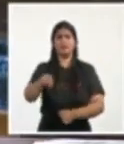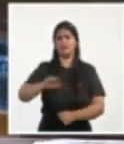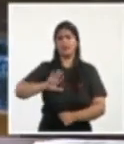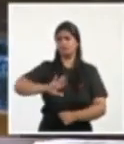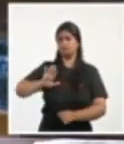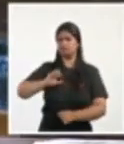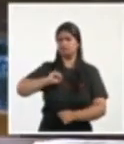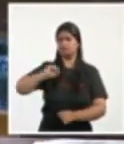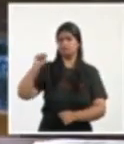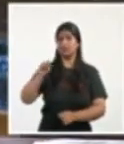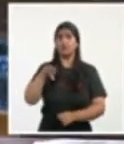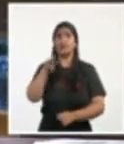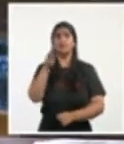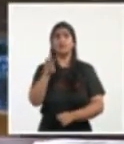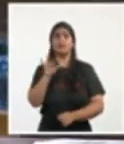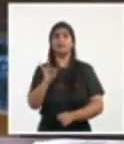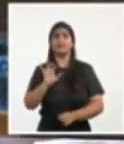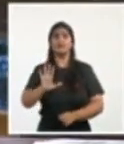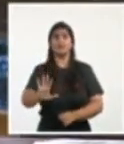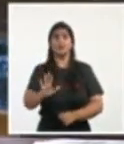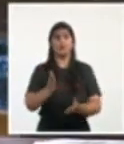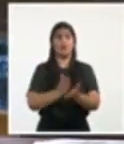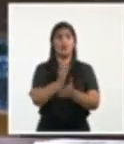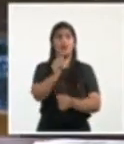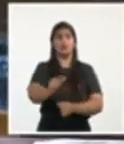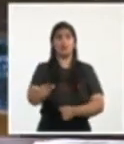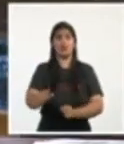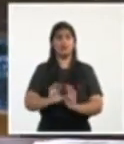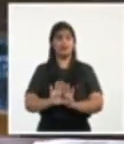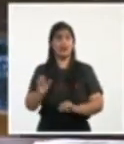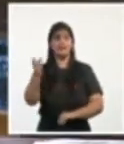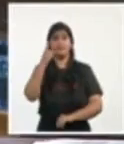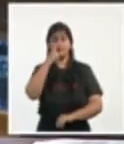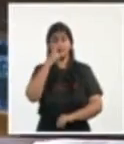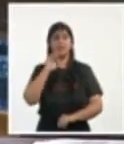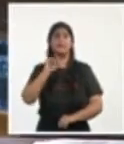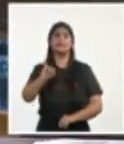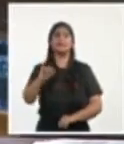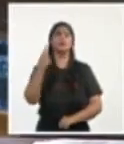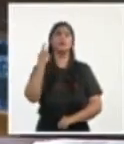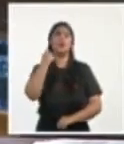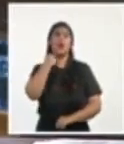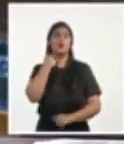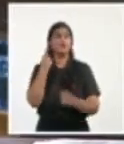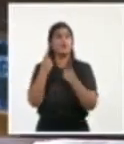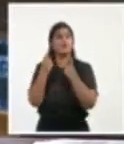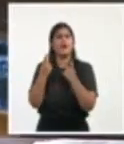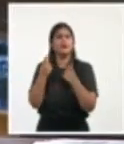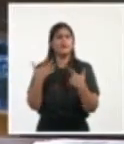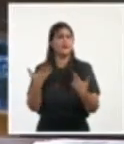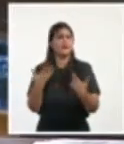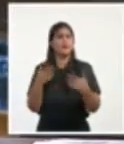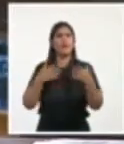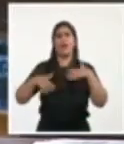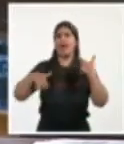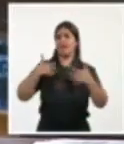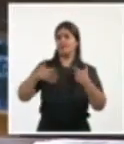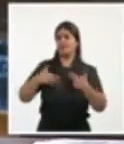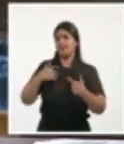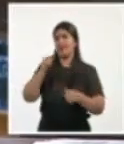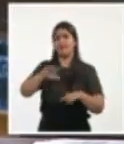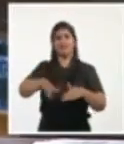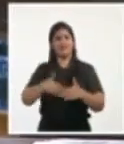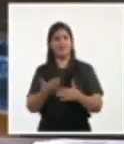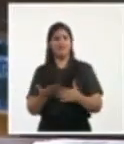375 estudiantes que terminaron su sexto año, que lo único que les faltaba era la graduación, ese momento histórico para todos,